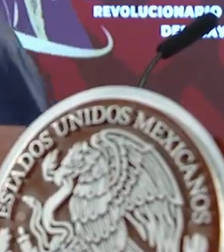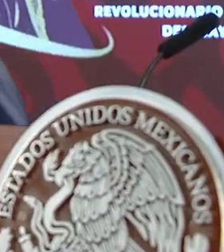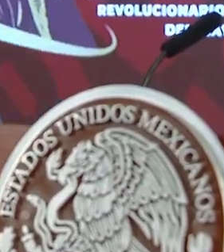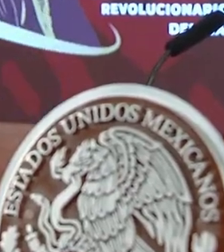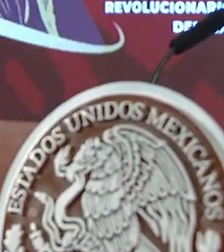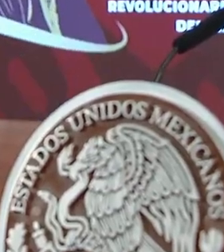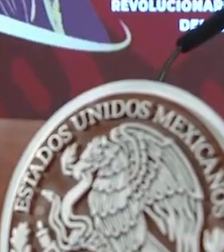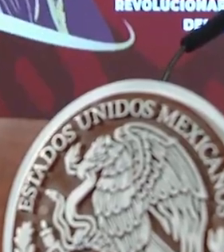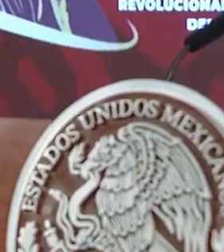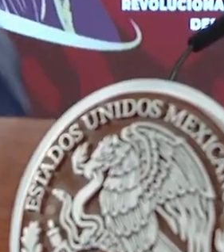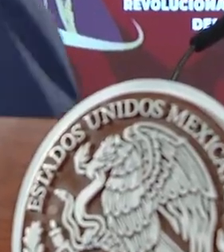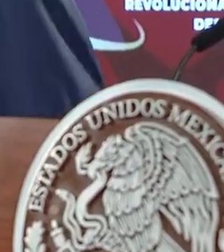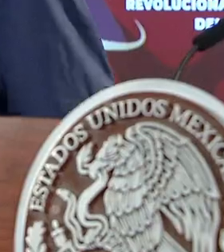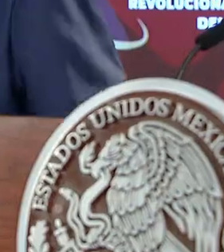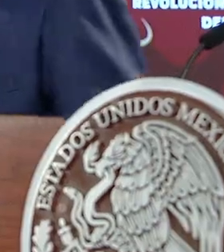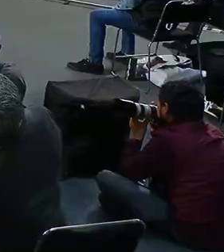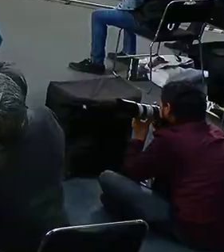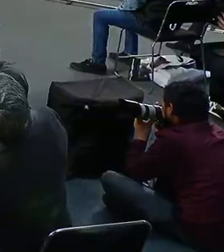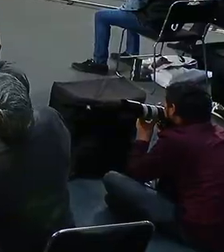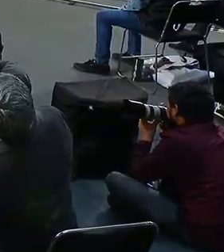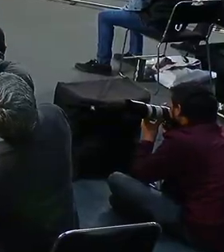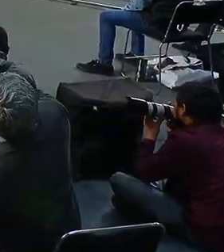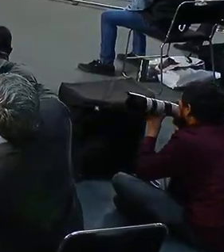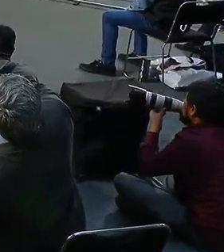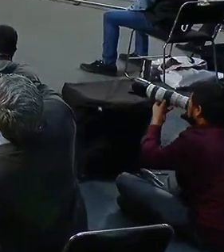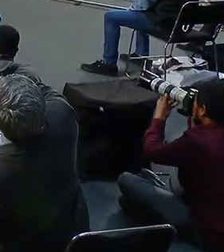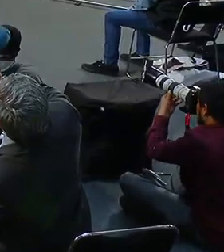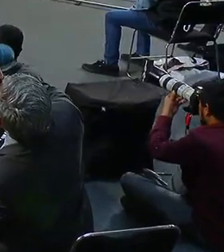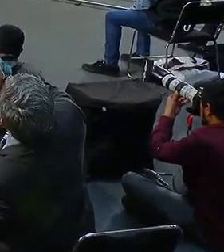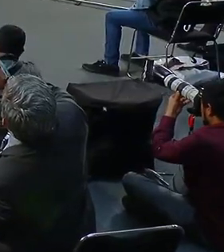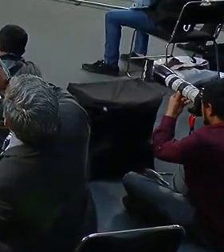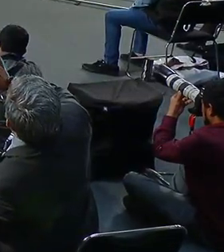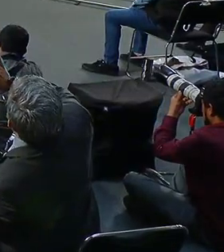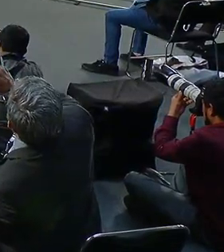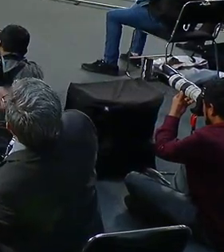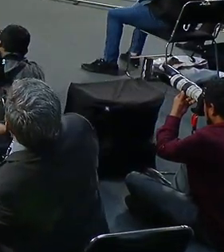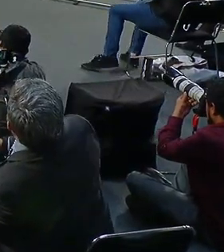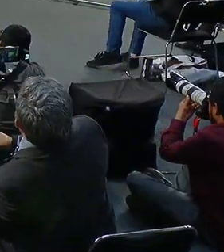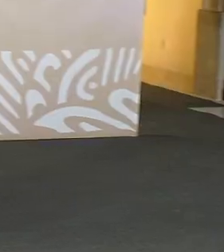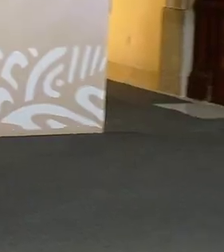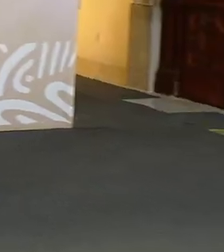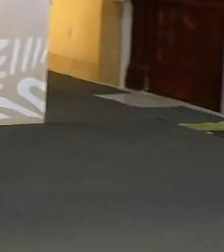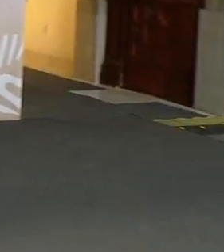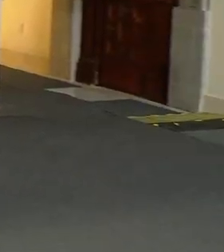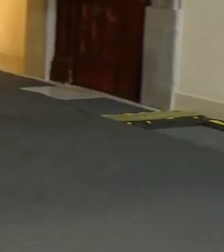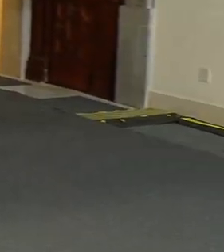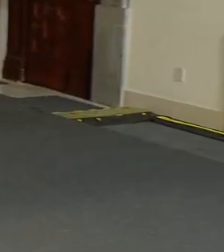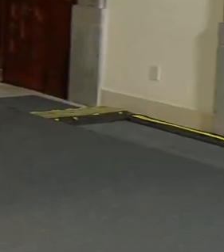interrumpida. A desayunar.